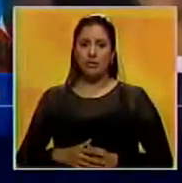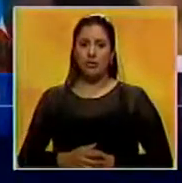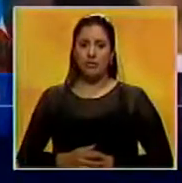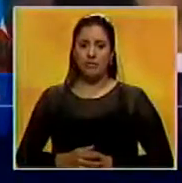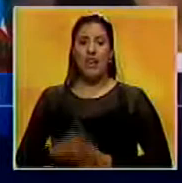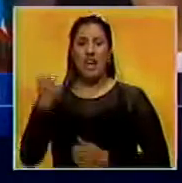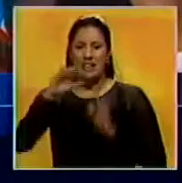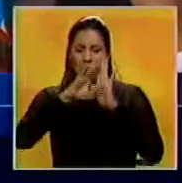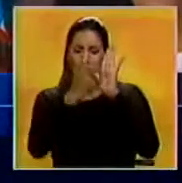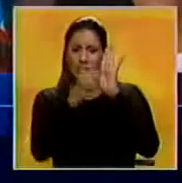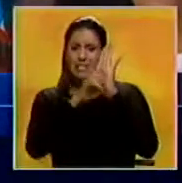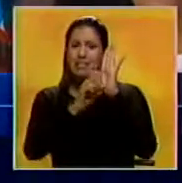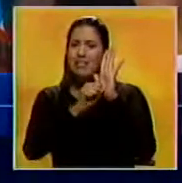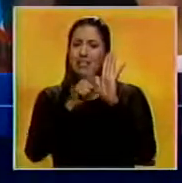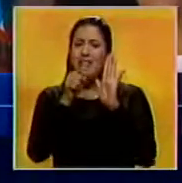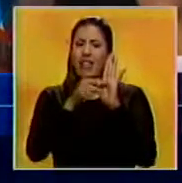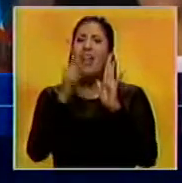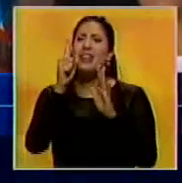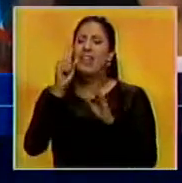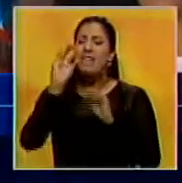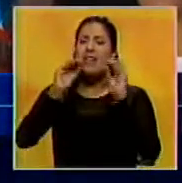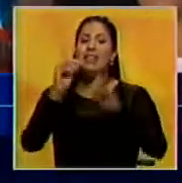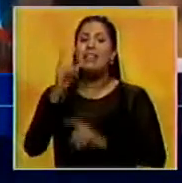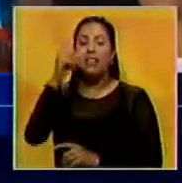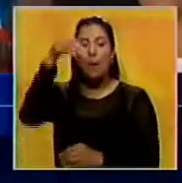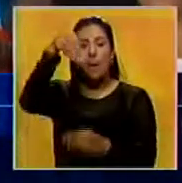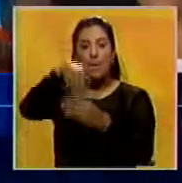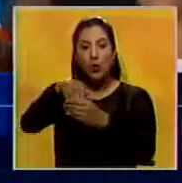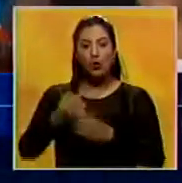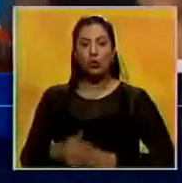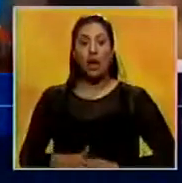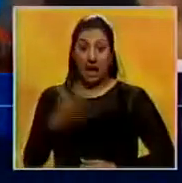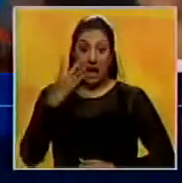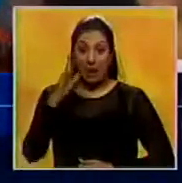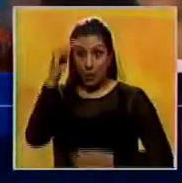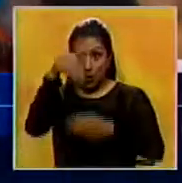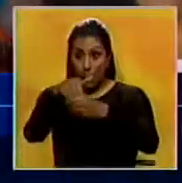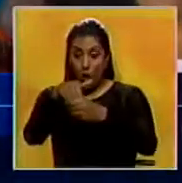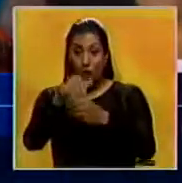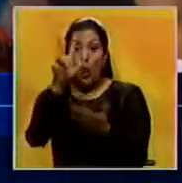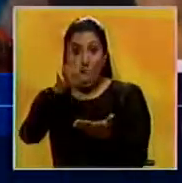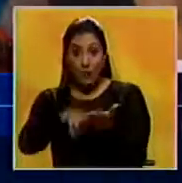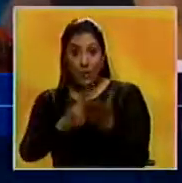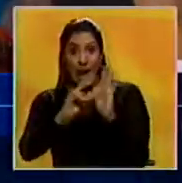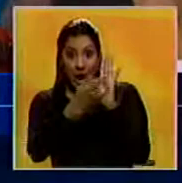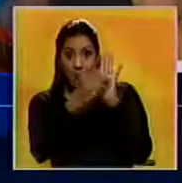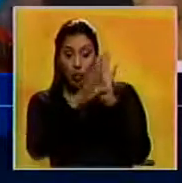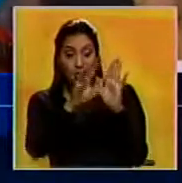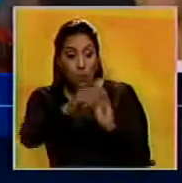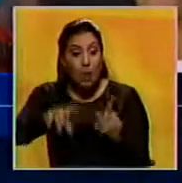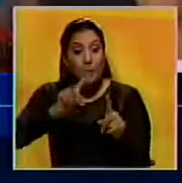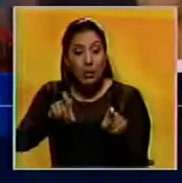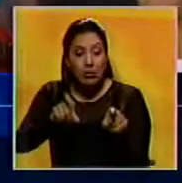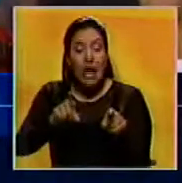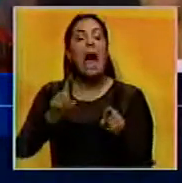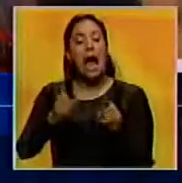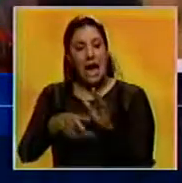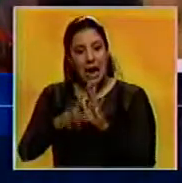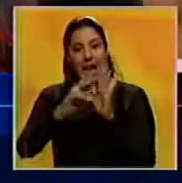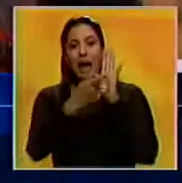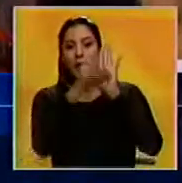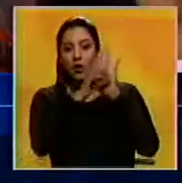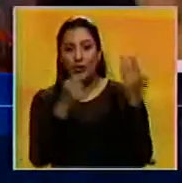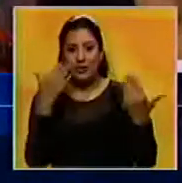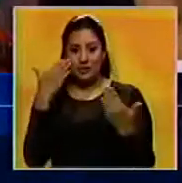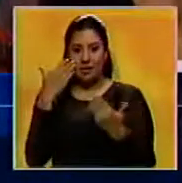Nacional Constituyente se pueda convocar, tiene que haber un referéndum. Y si el referéndum lo aprueba, la Asamblea Constituyente va. Y